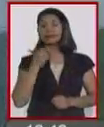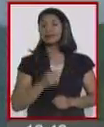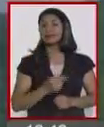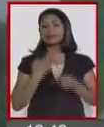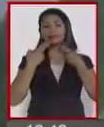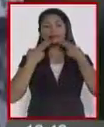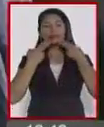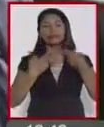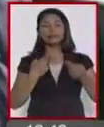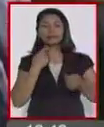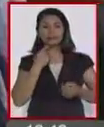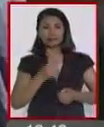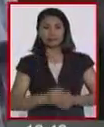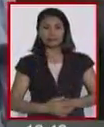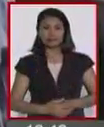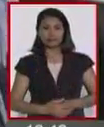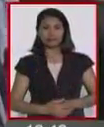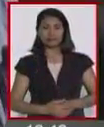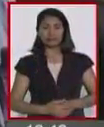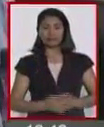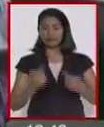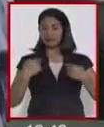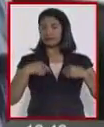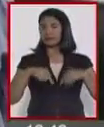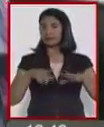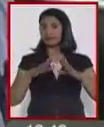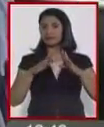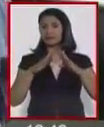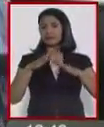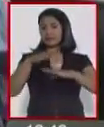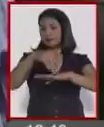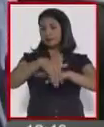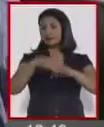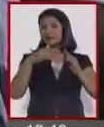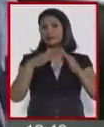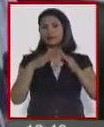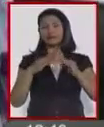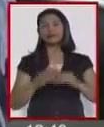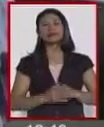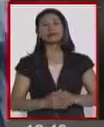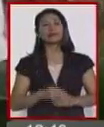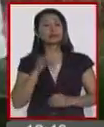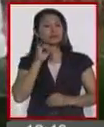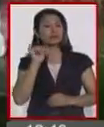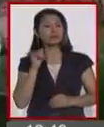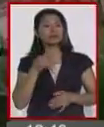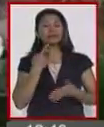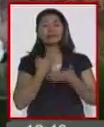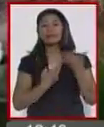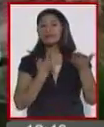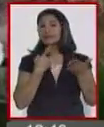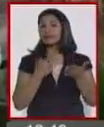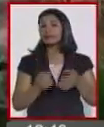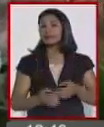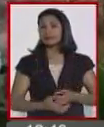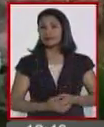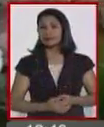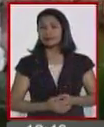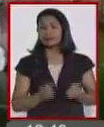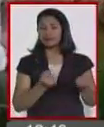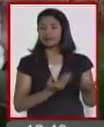ser inocente. Anoche sí fueron a mi casa ellos, porque él los llevó a mi casa anoche. ¿Qué les habría dicho él?